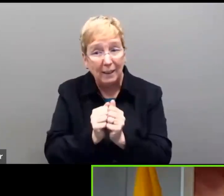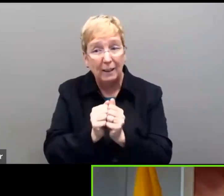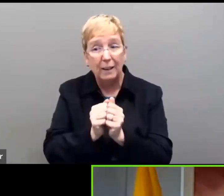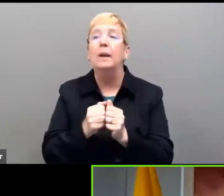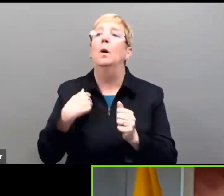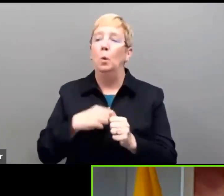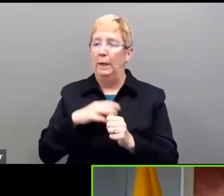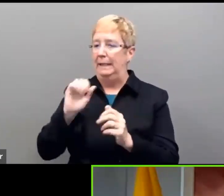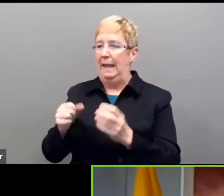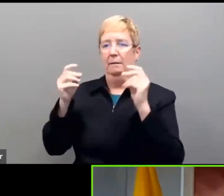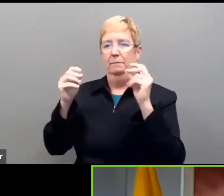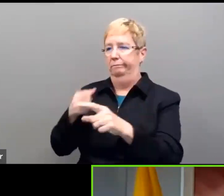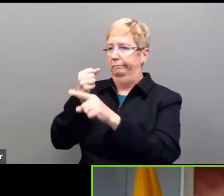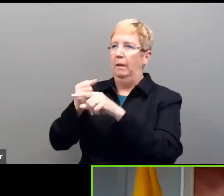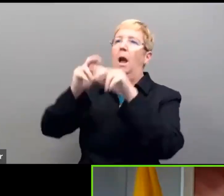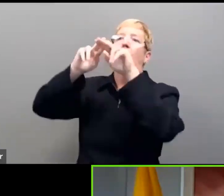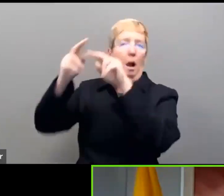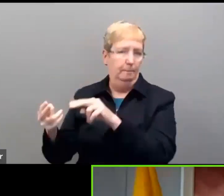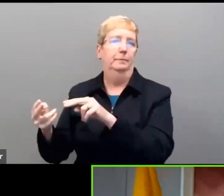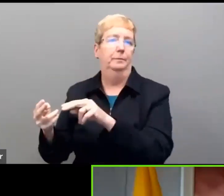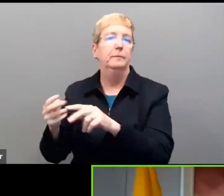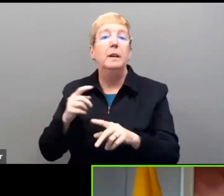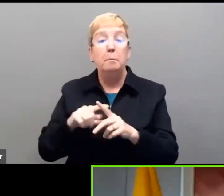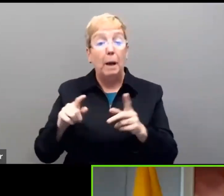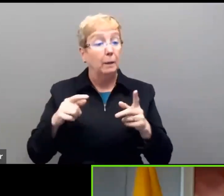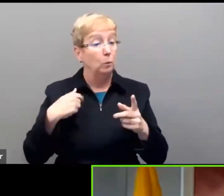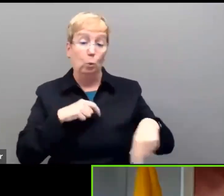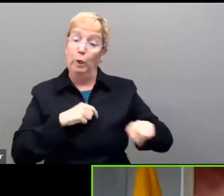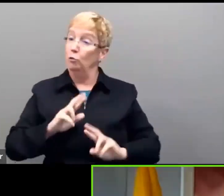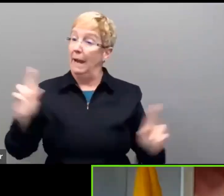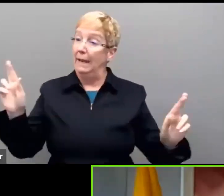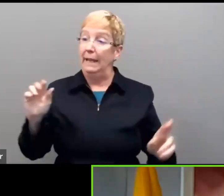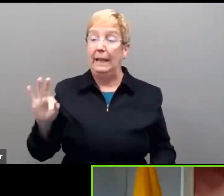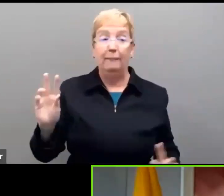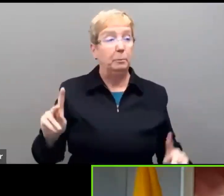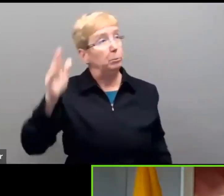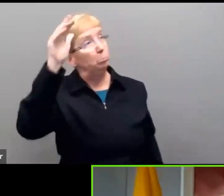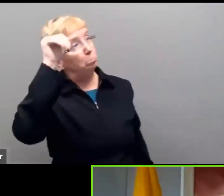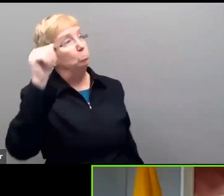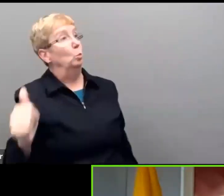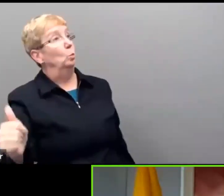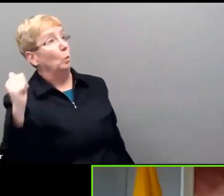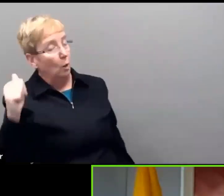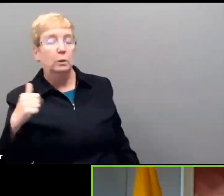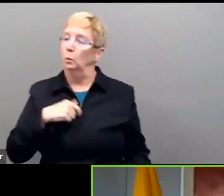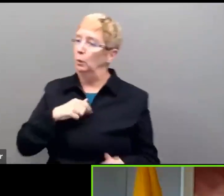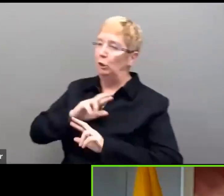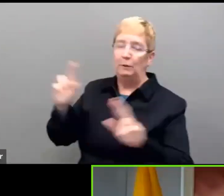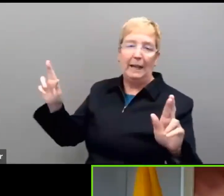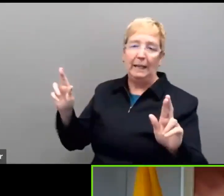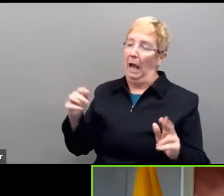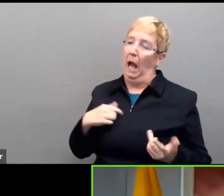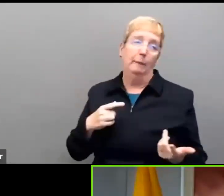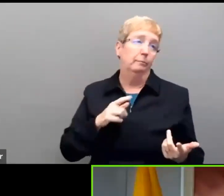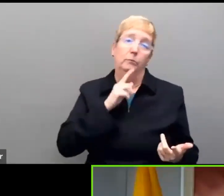ese número, hemos utilizado cubrebocas después de que me vacuné, y después de julio yo pude salir